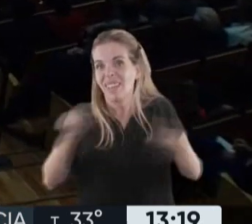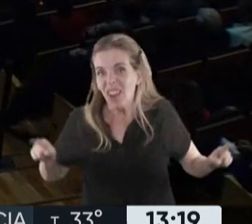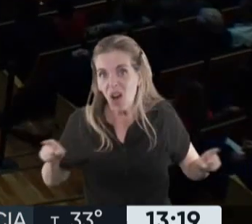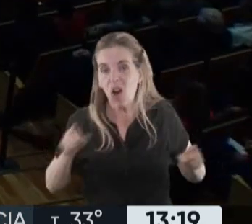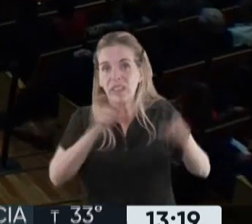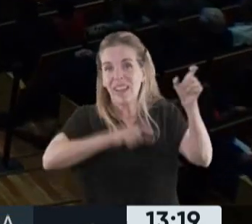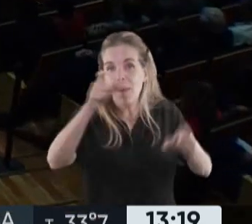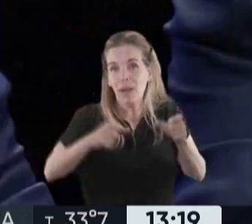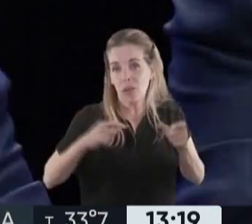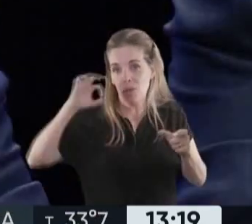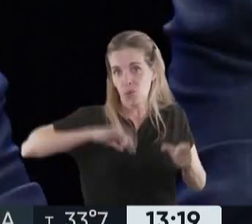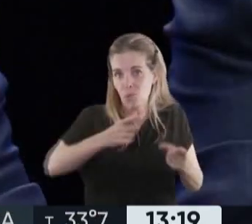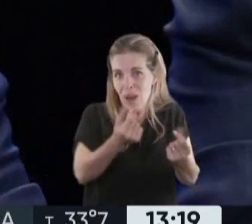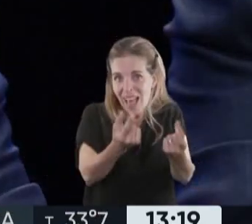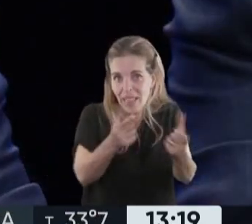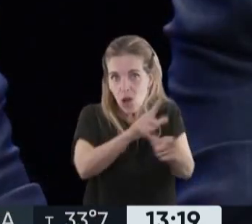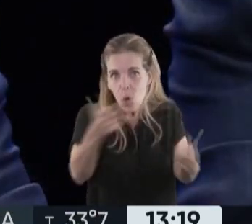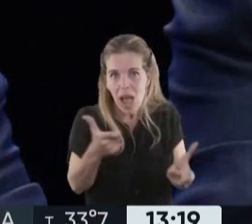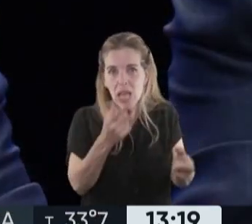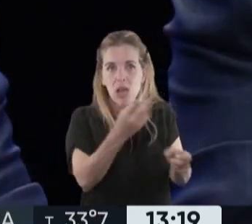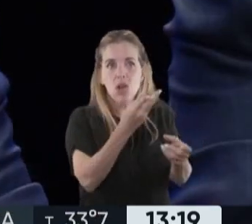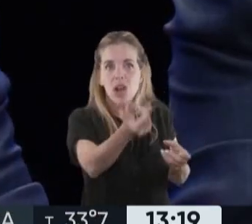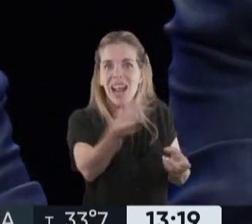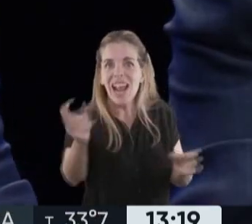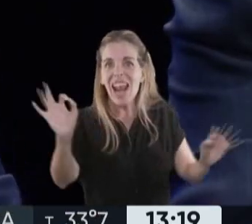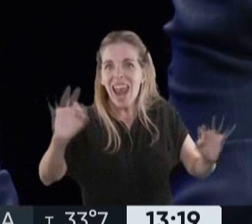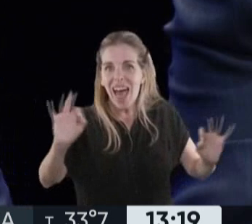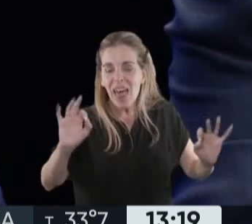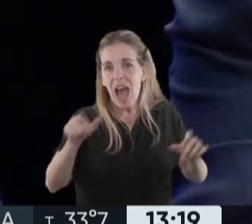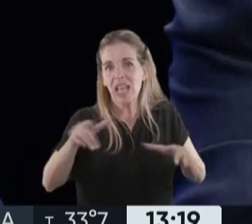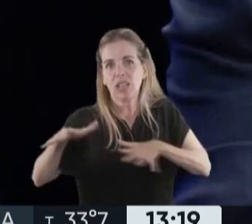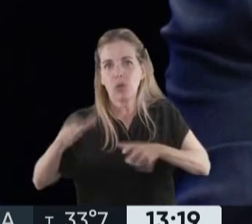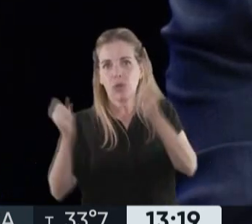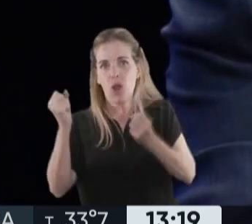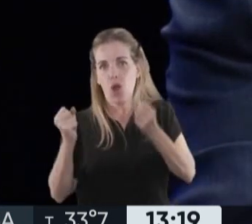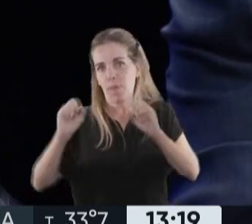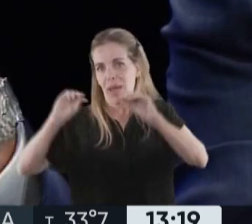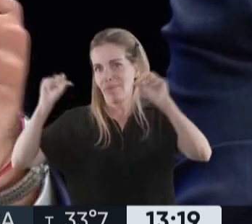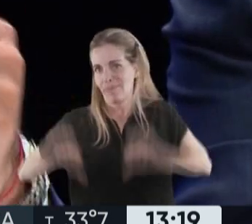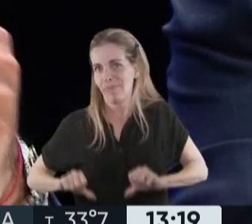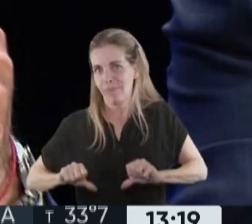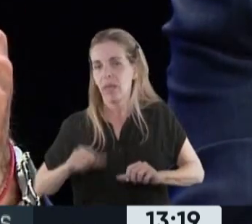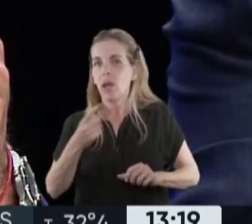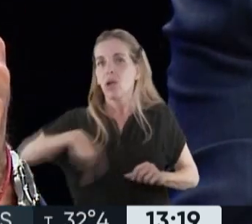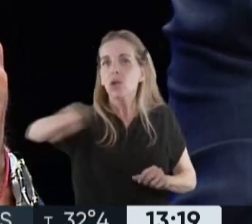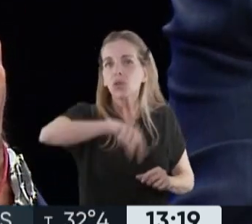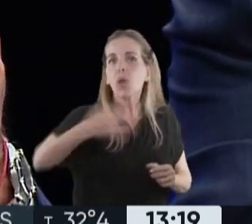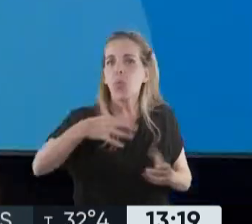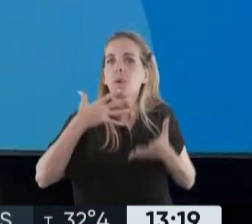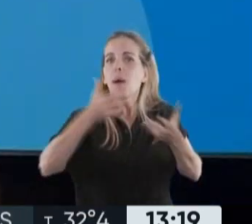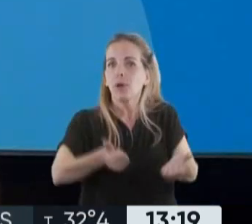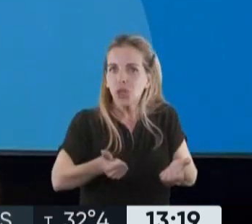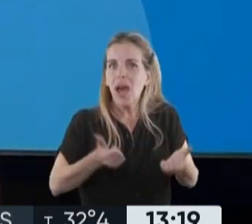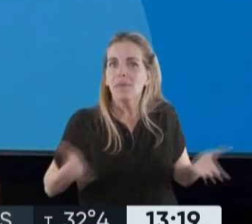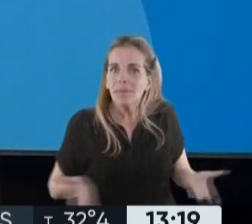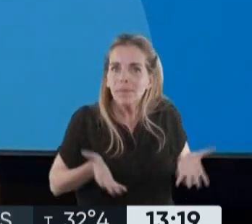capitalismo que se mata, que se suicida. Y lo que tenemos que garantizar es el consumo de nuestra gente para